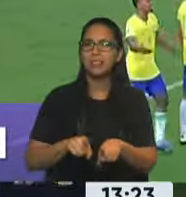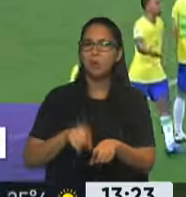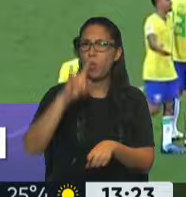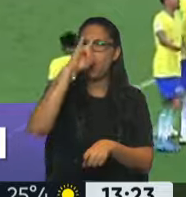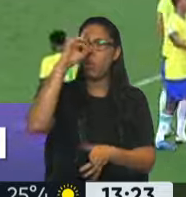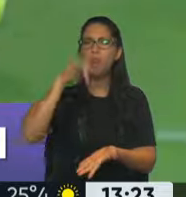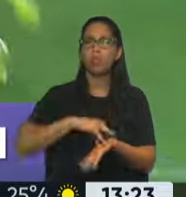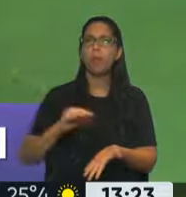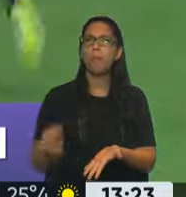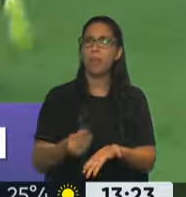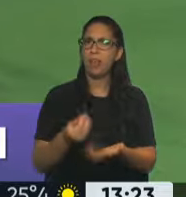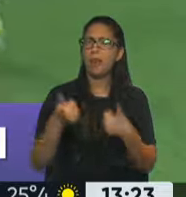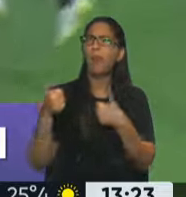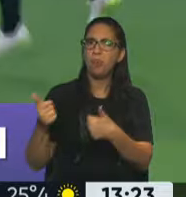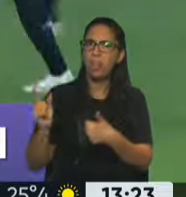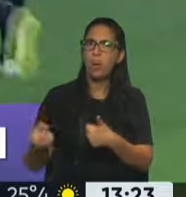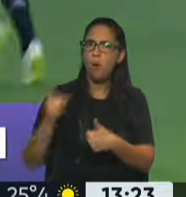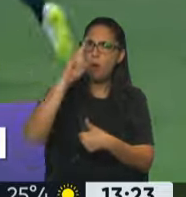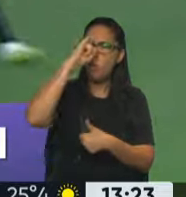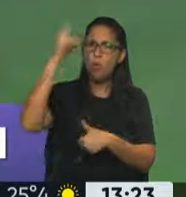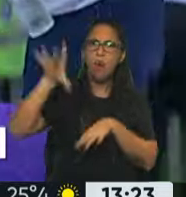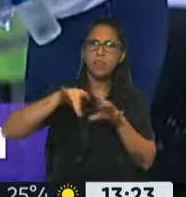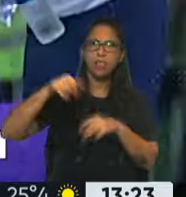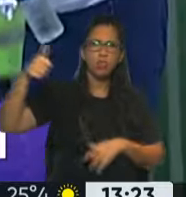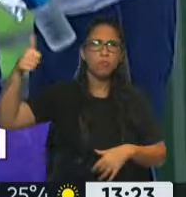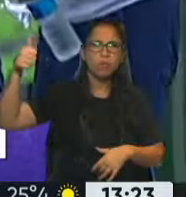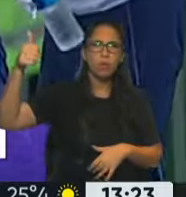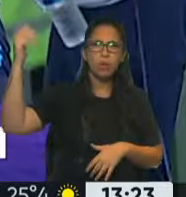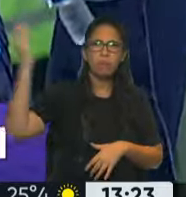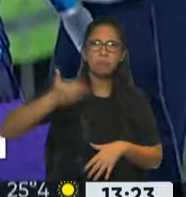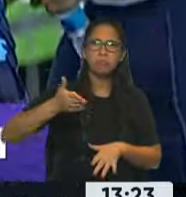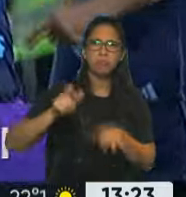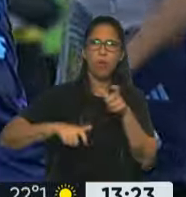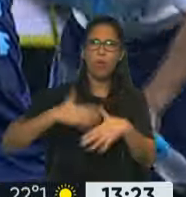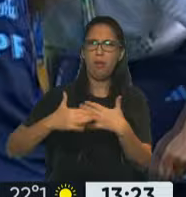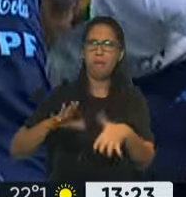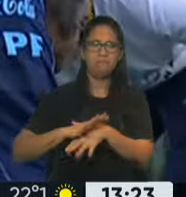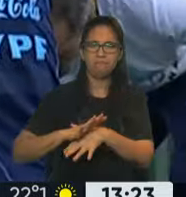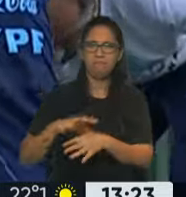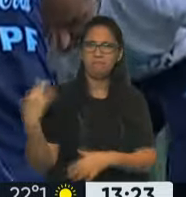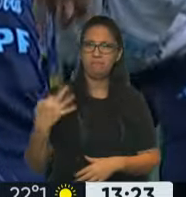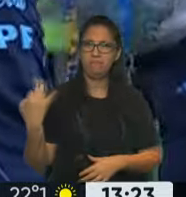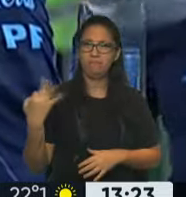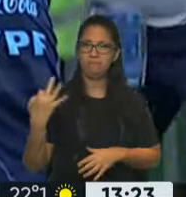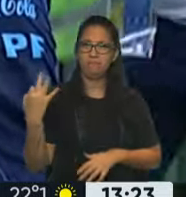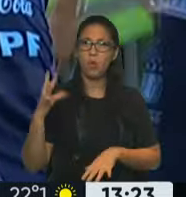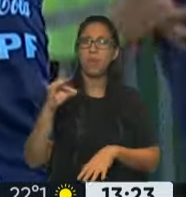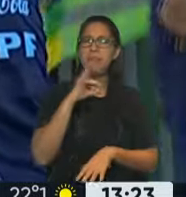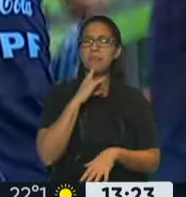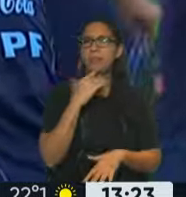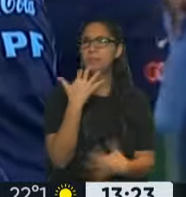otro día, bien, le ganó una muy buena selección como Uruguay, que tiene excelentes jugadores, un grandísimo